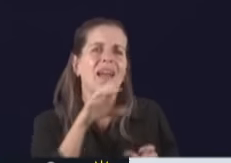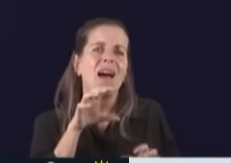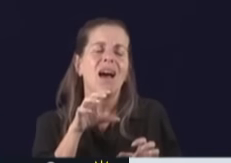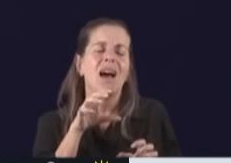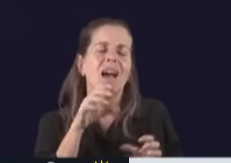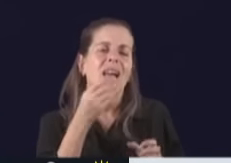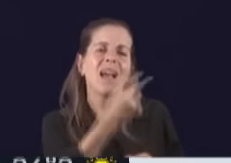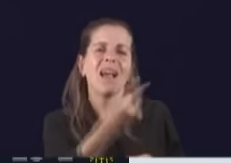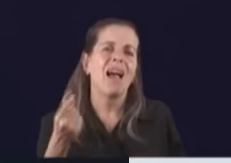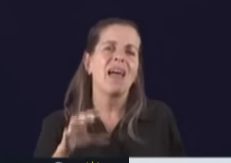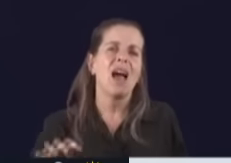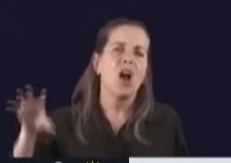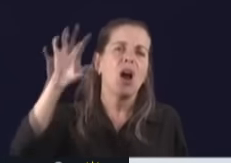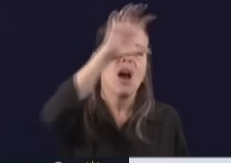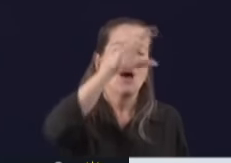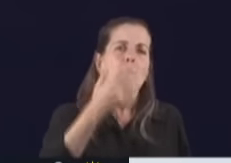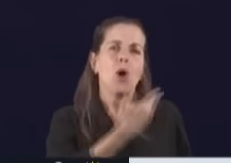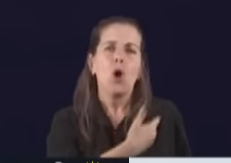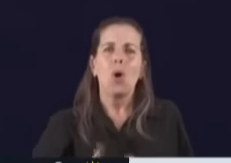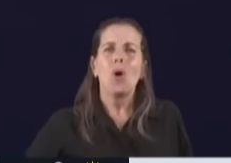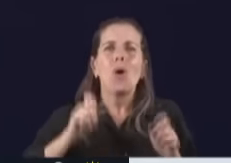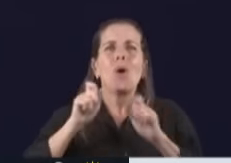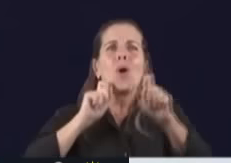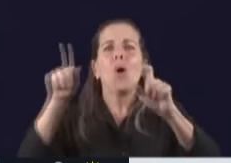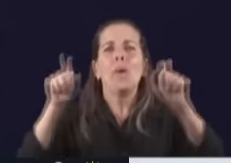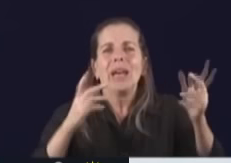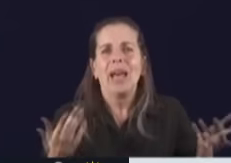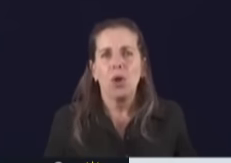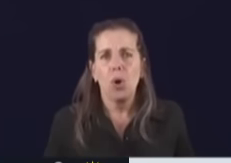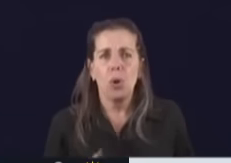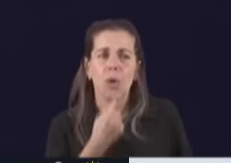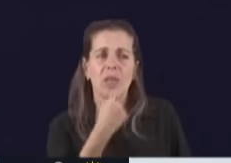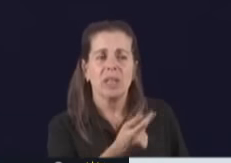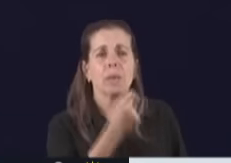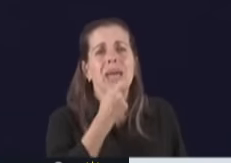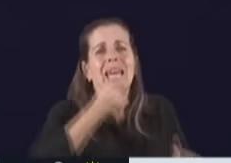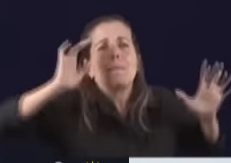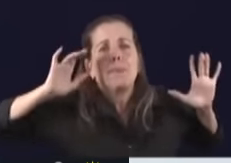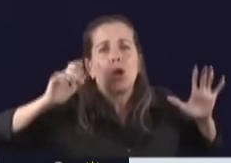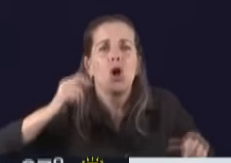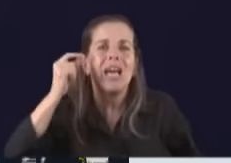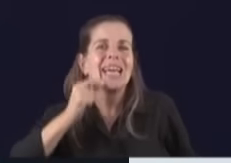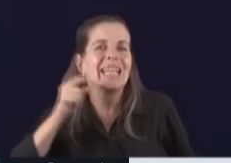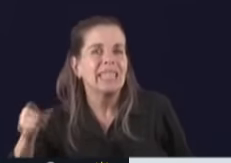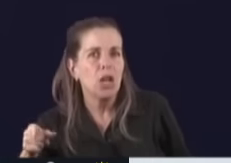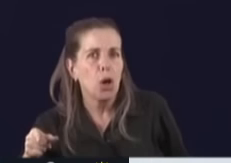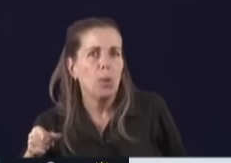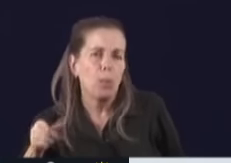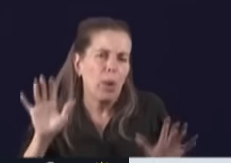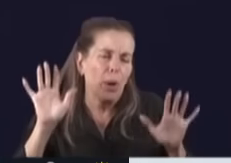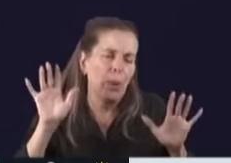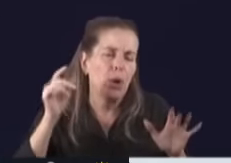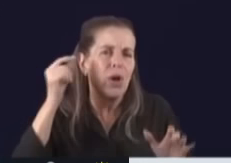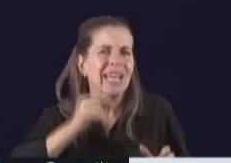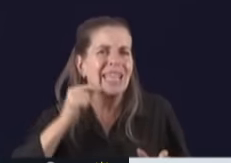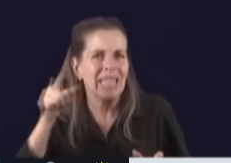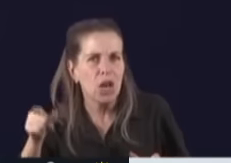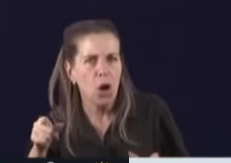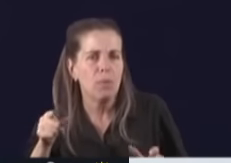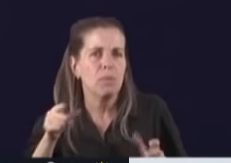cada gobernador. Vos, digamos, me pusiste de ejemplo a Kicillof. Al principio yo te hablo de Kicillof. Digo, Kicillof, bueno,